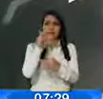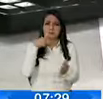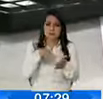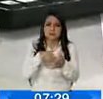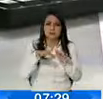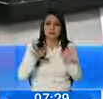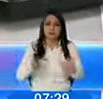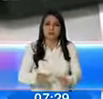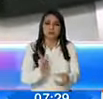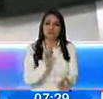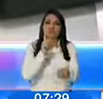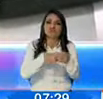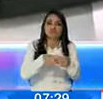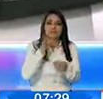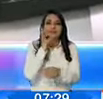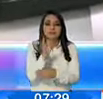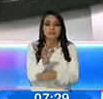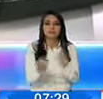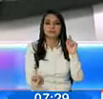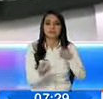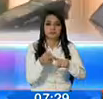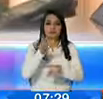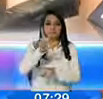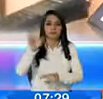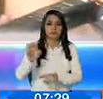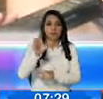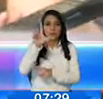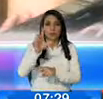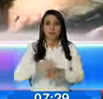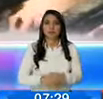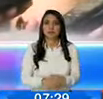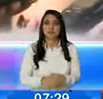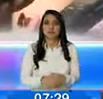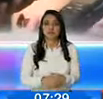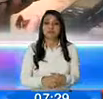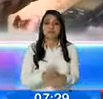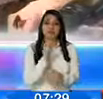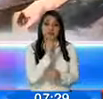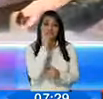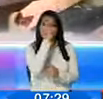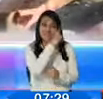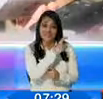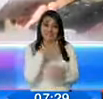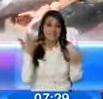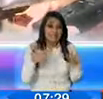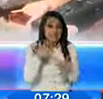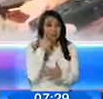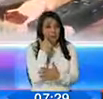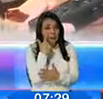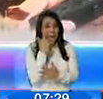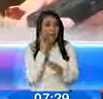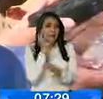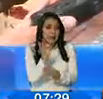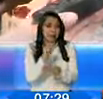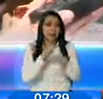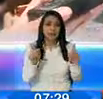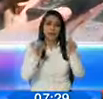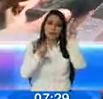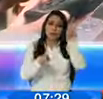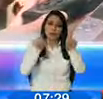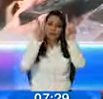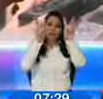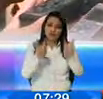para rendir el examen que se efectuará hasta el 3 de julio. Pero la verdad sí estuvo un poco complicada la prueba. También las áreas que nos